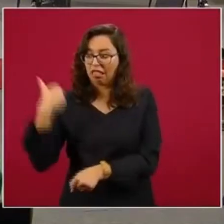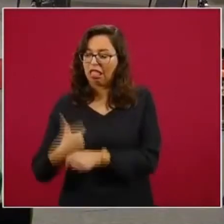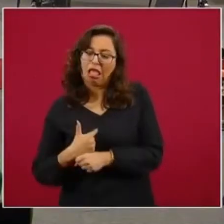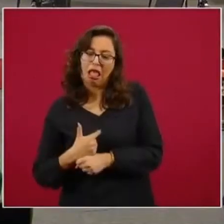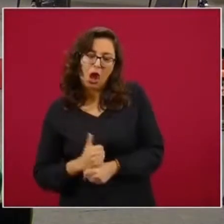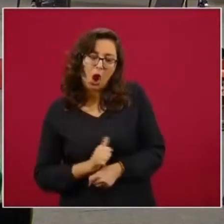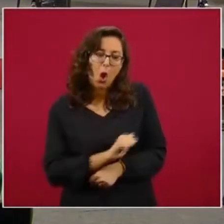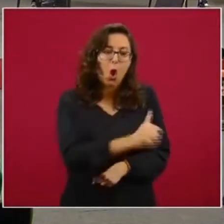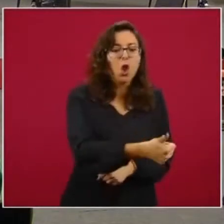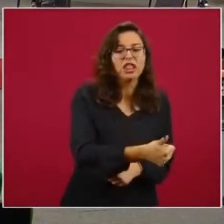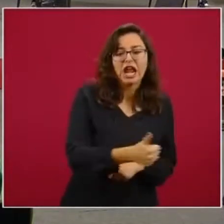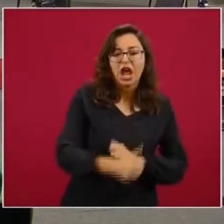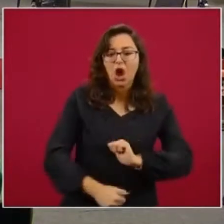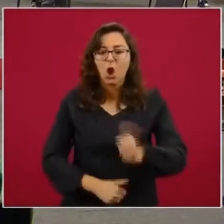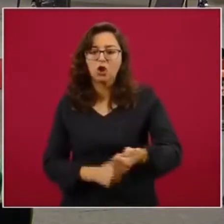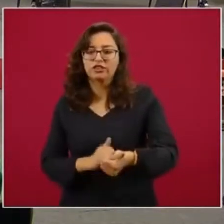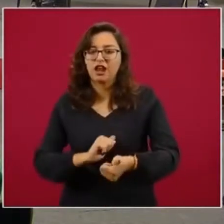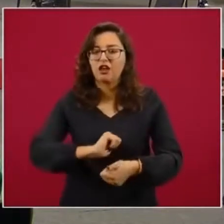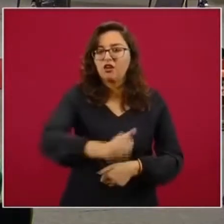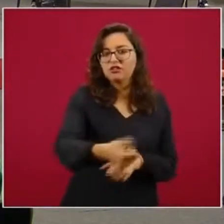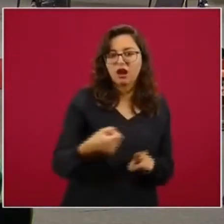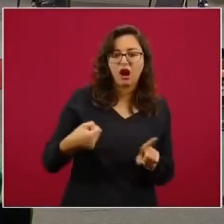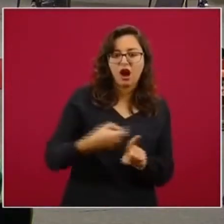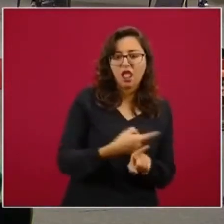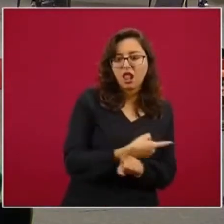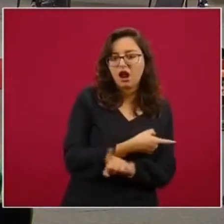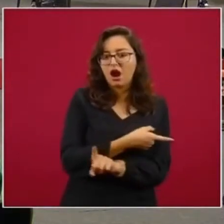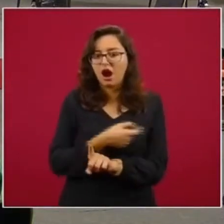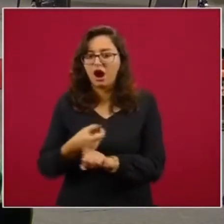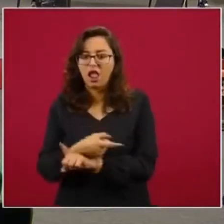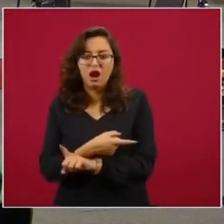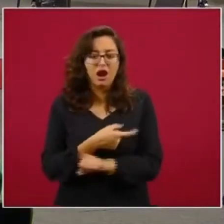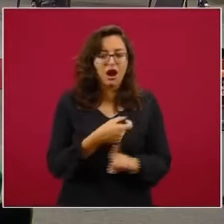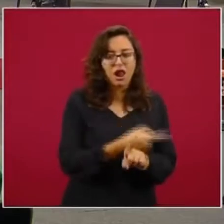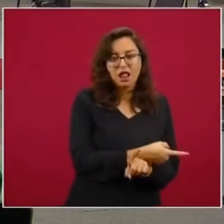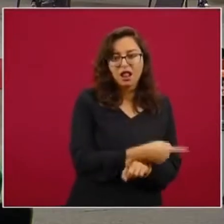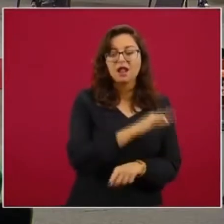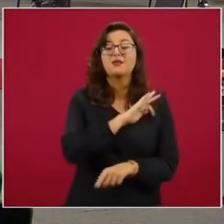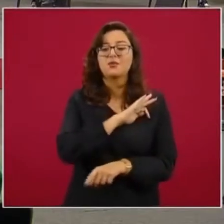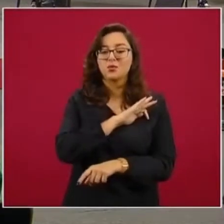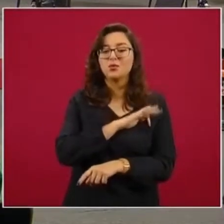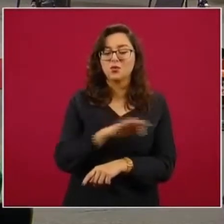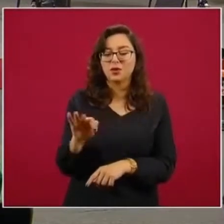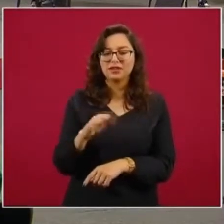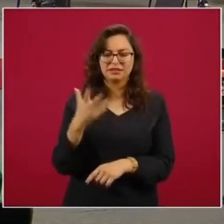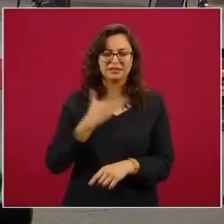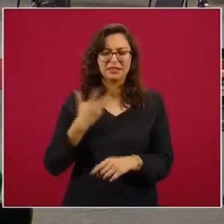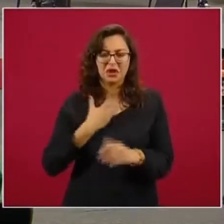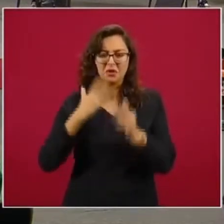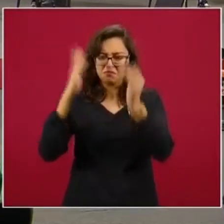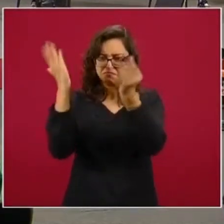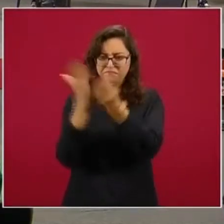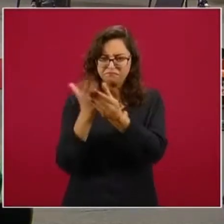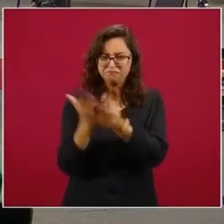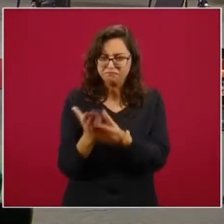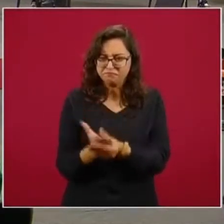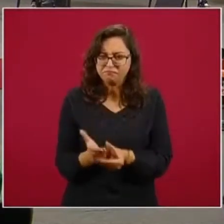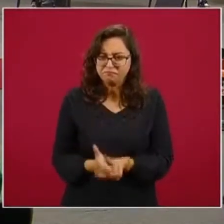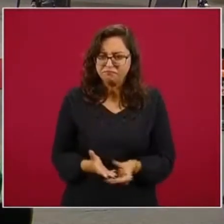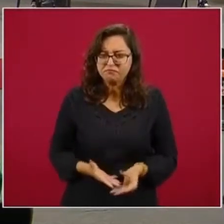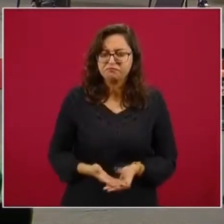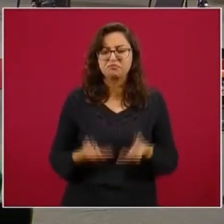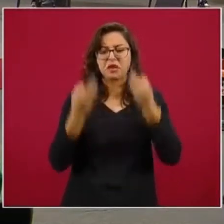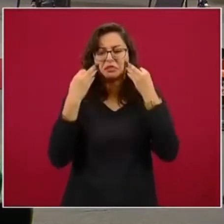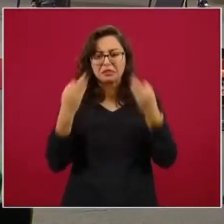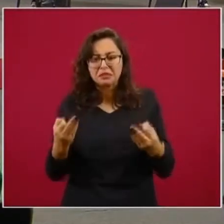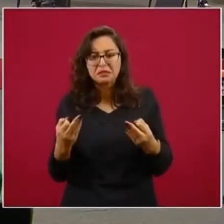otra. Son como fichas de dominó para el crimen. Tengo aquí diversos archivos, presidente,